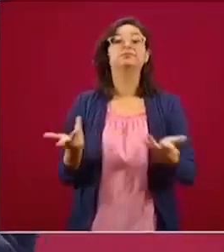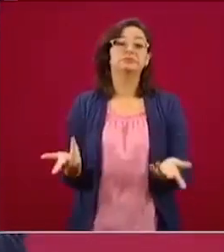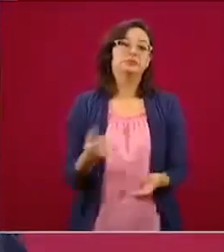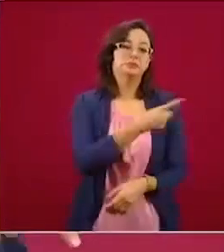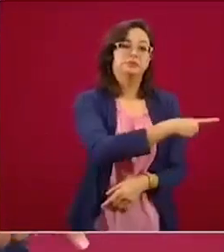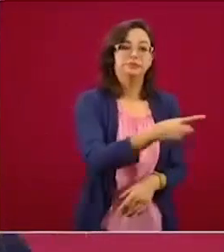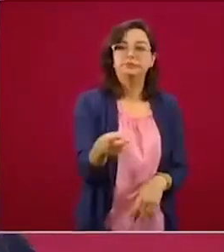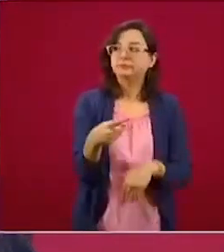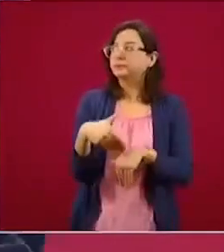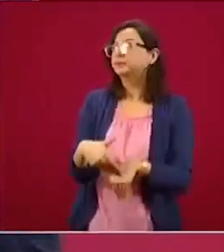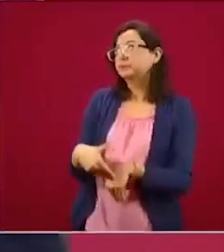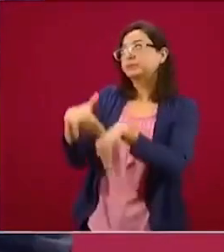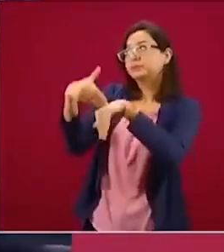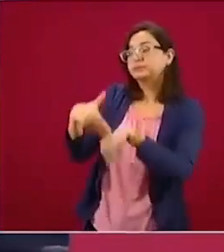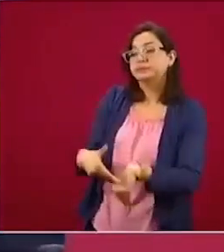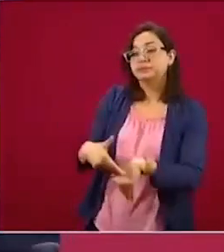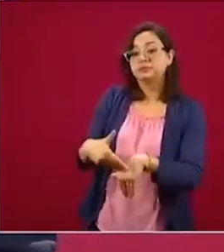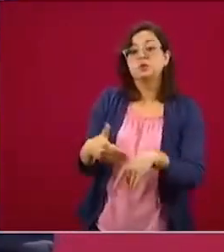del 68